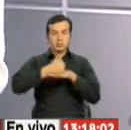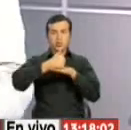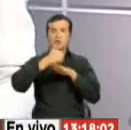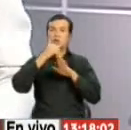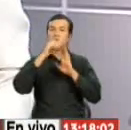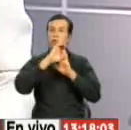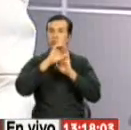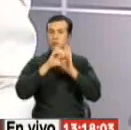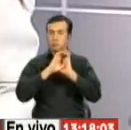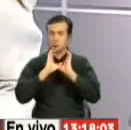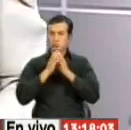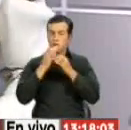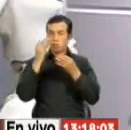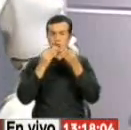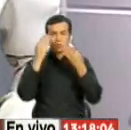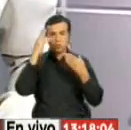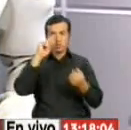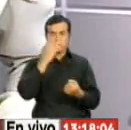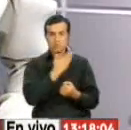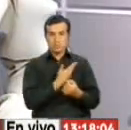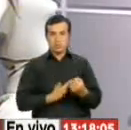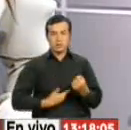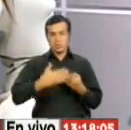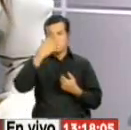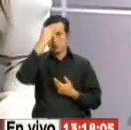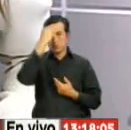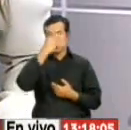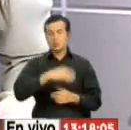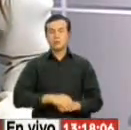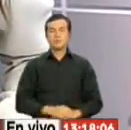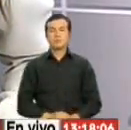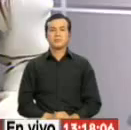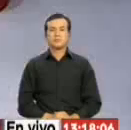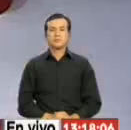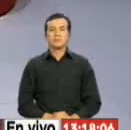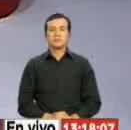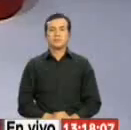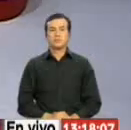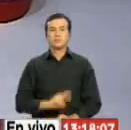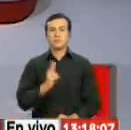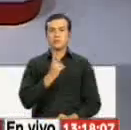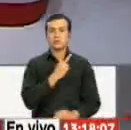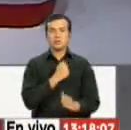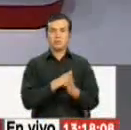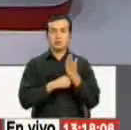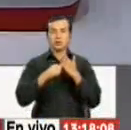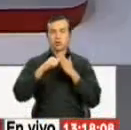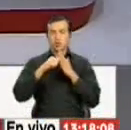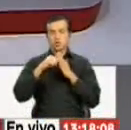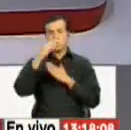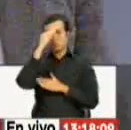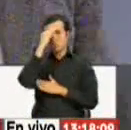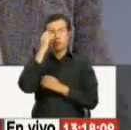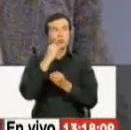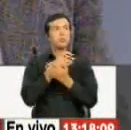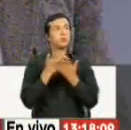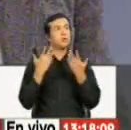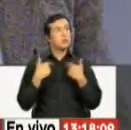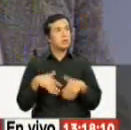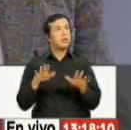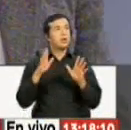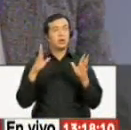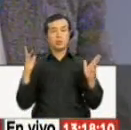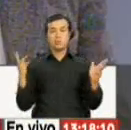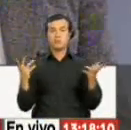en el juicio político al vicepresidente jorge glass el viceministro de educación álvaro sáenz afirmó que se ha logrado